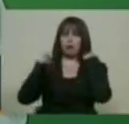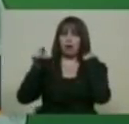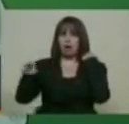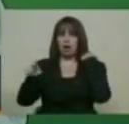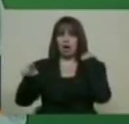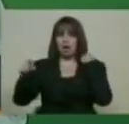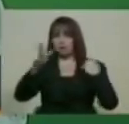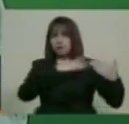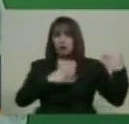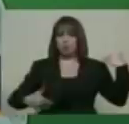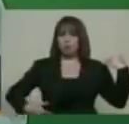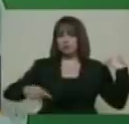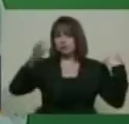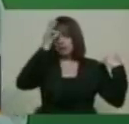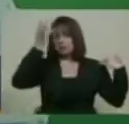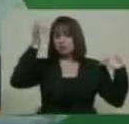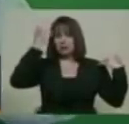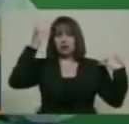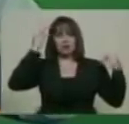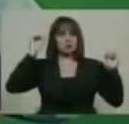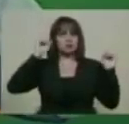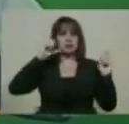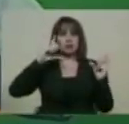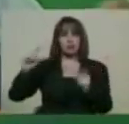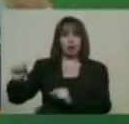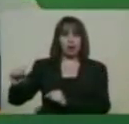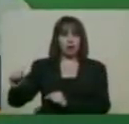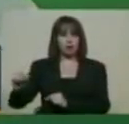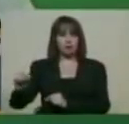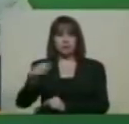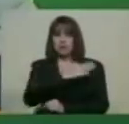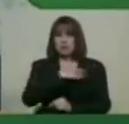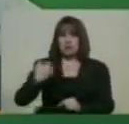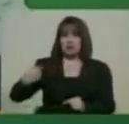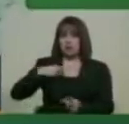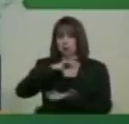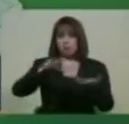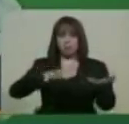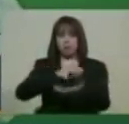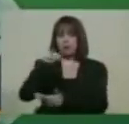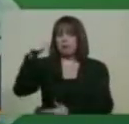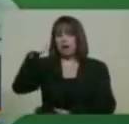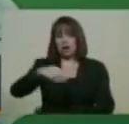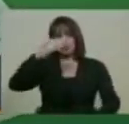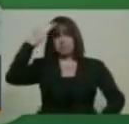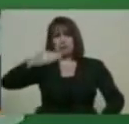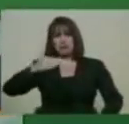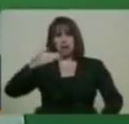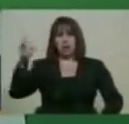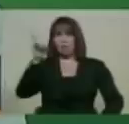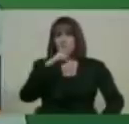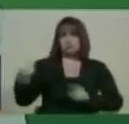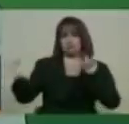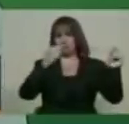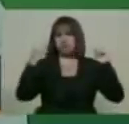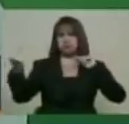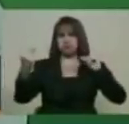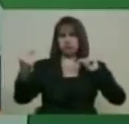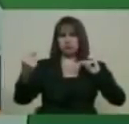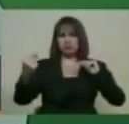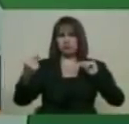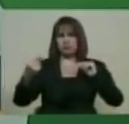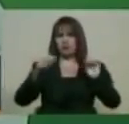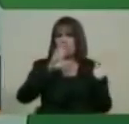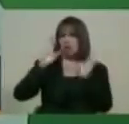un presidente saliente, Juan Manuel Santos, que quiere dejar incubado un conflicto militar para hacerle el favor al